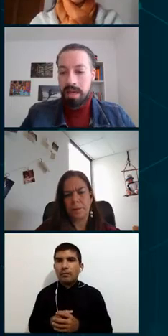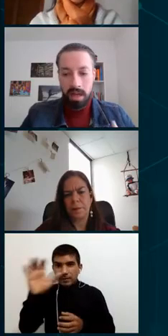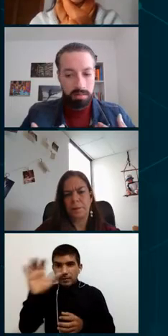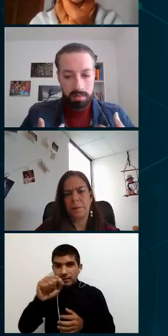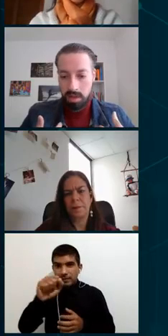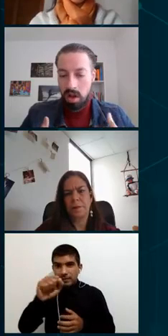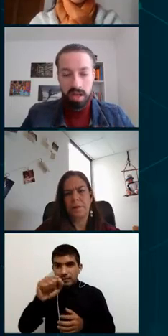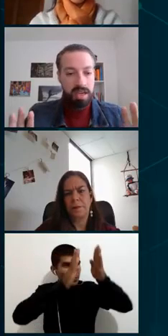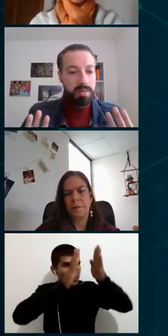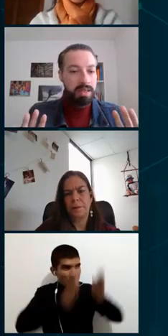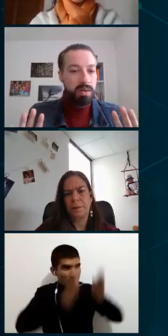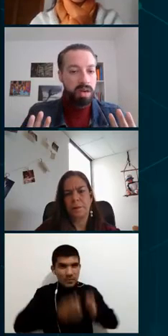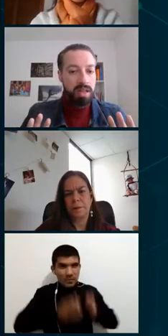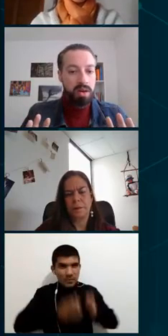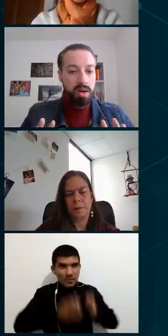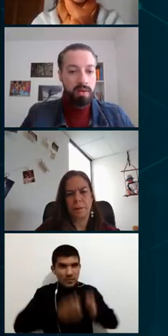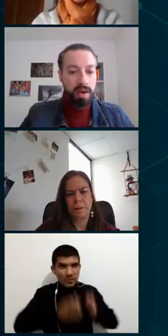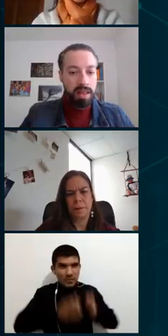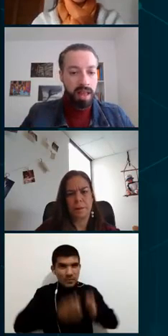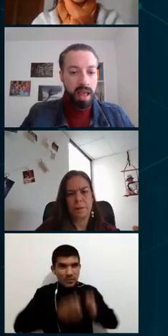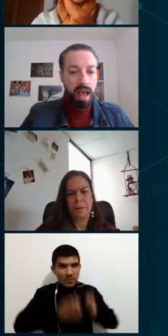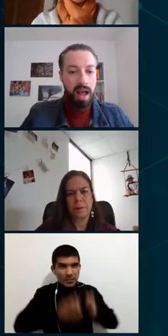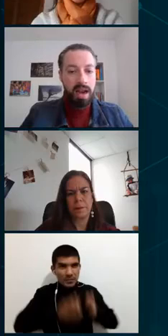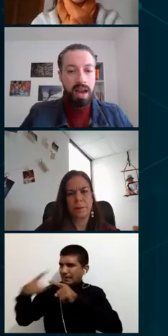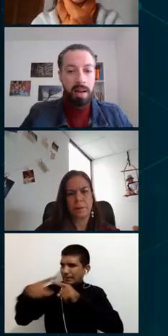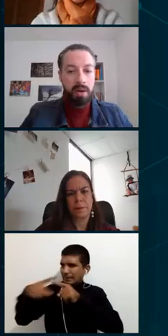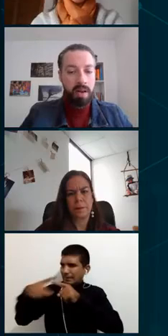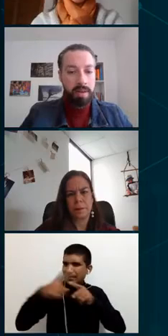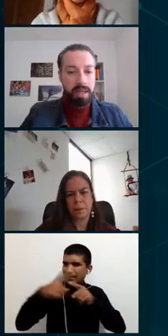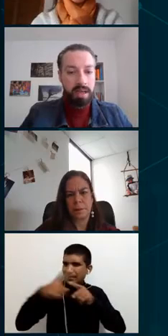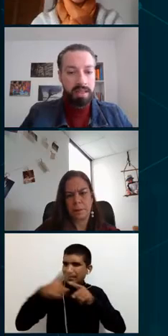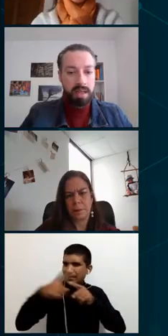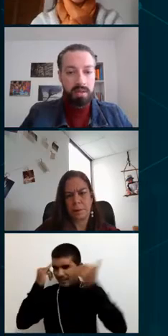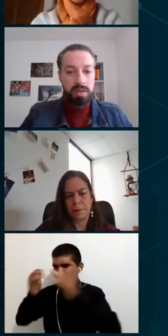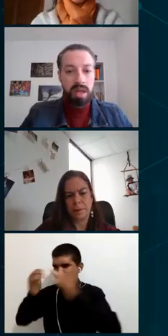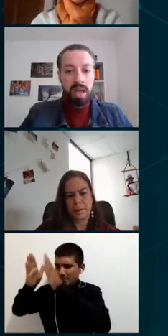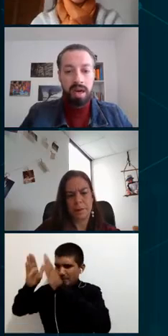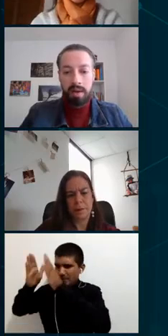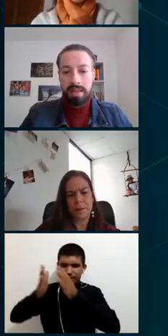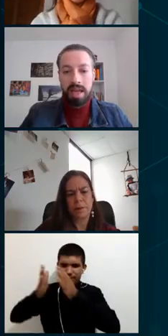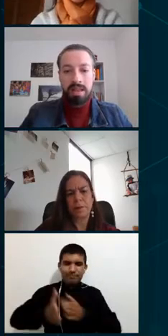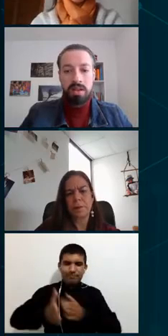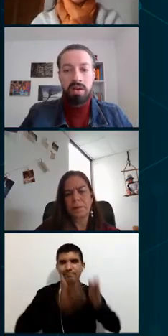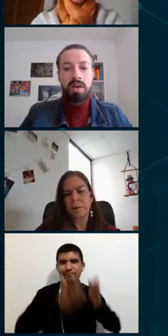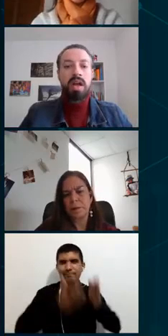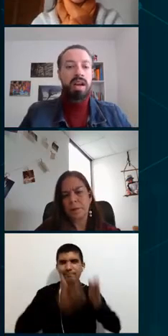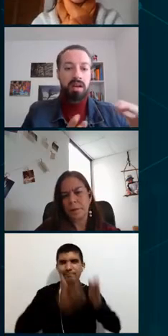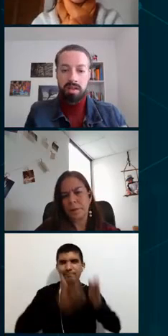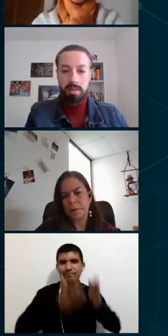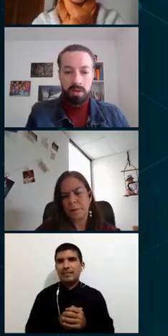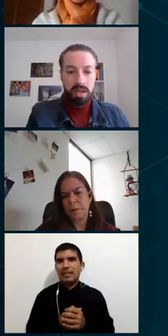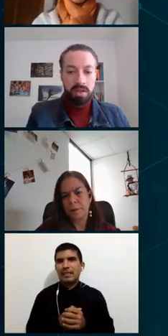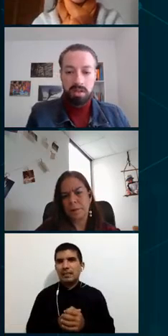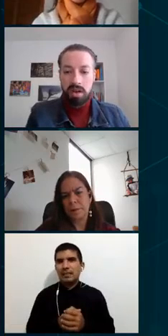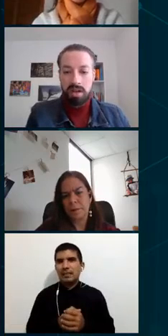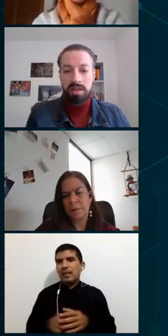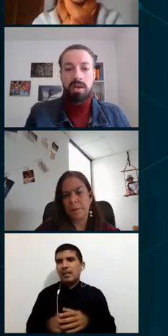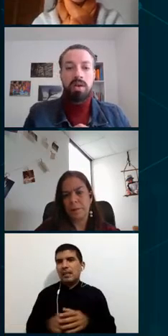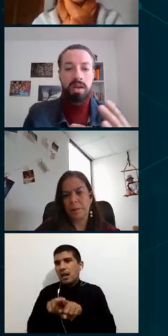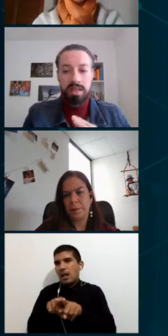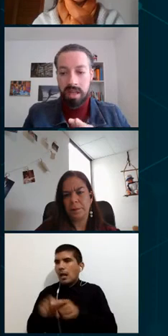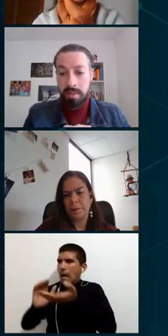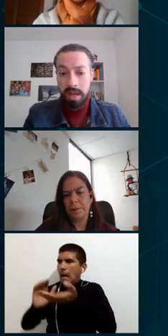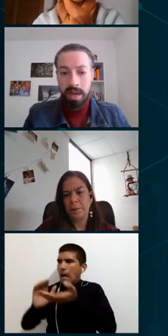esa dinámica. Lo que se nos vaya ocurriendo frente a la problemática que estamos revisando. Recordemos entonces